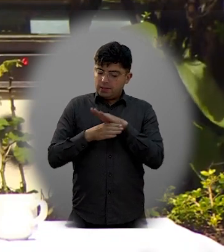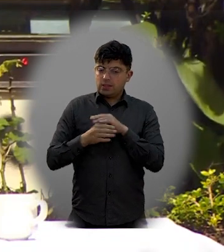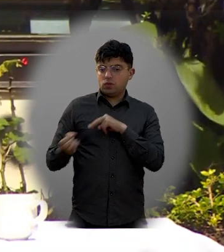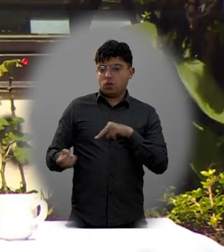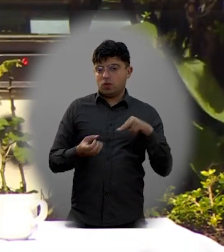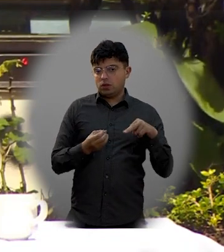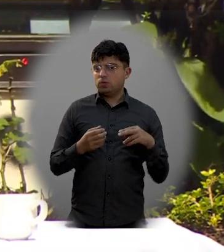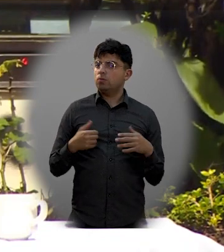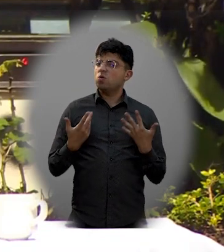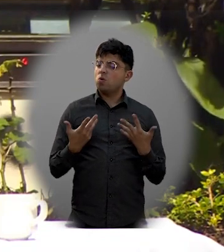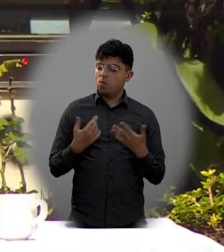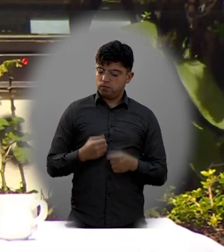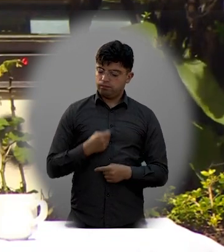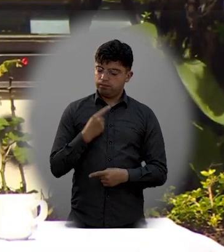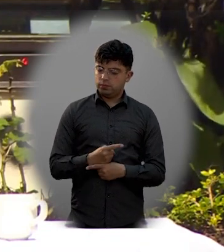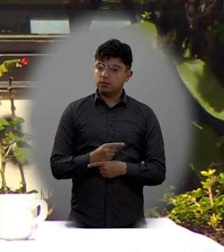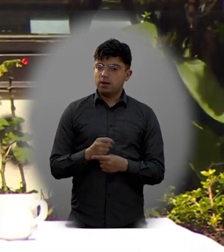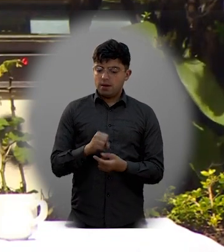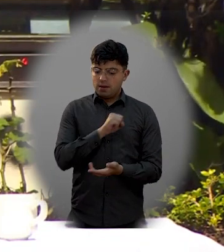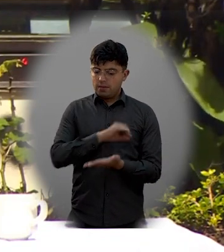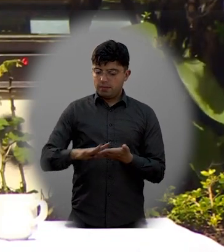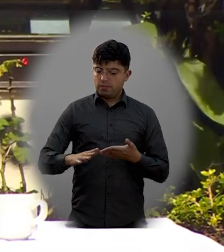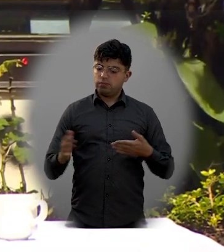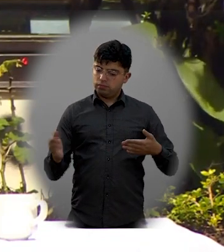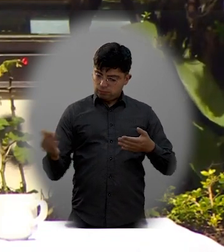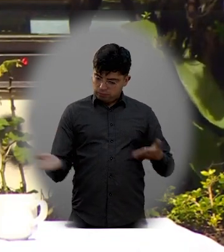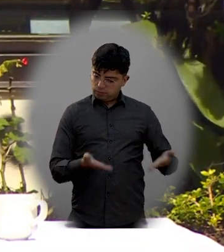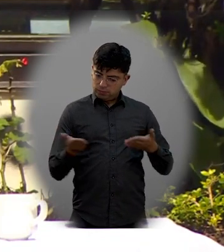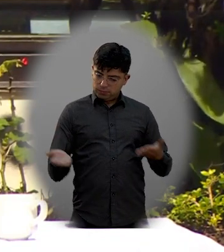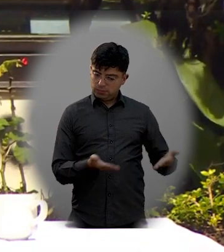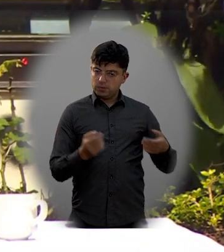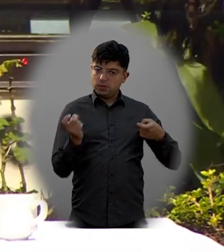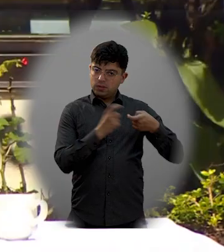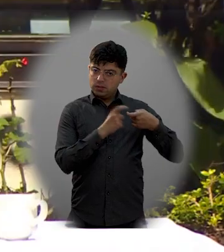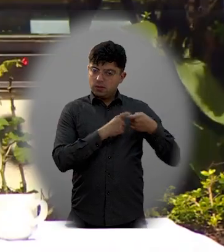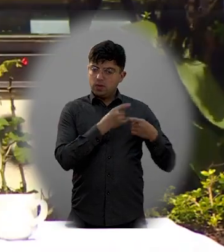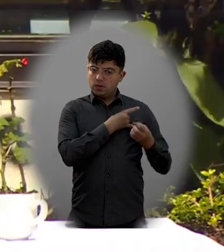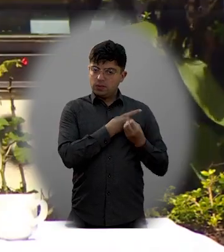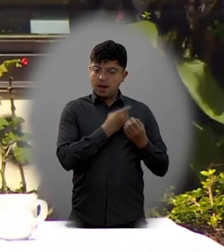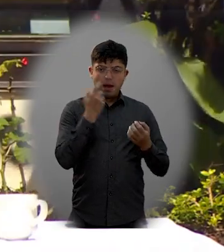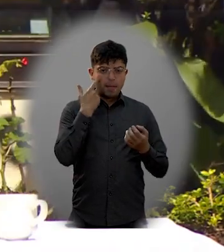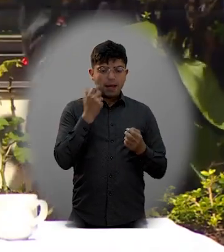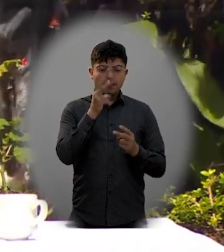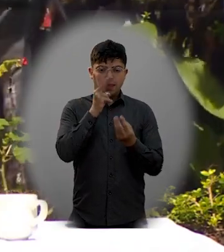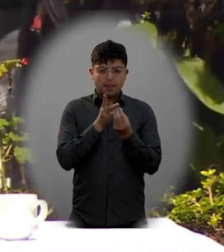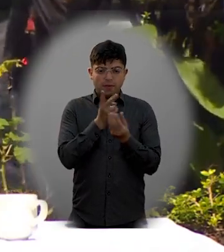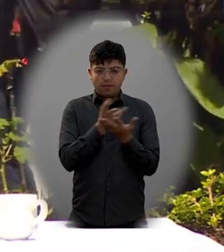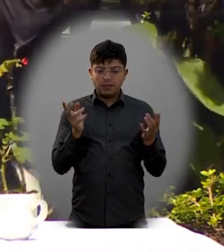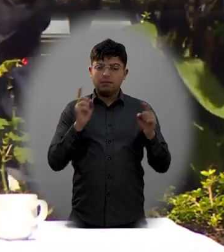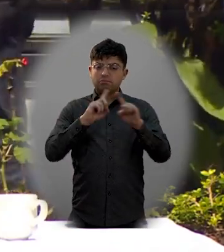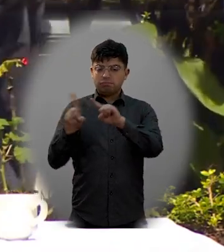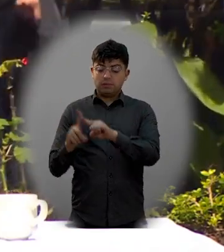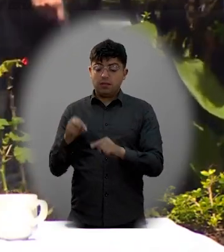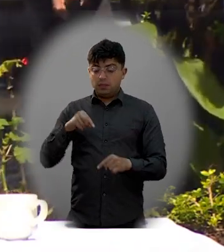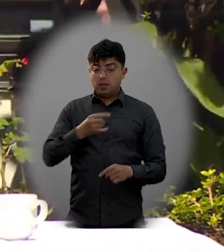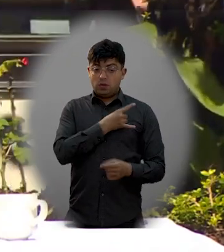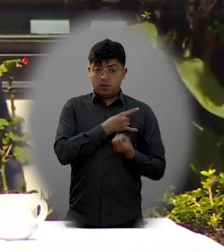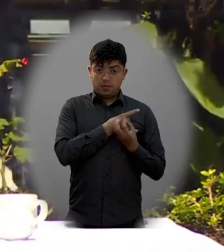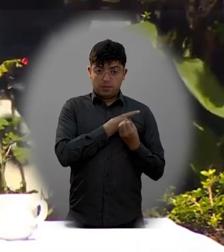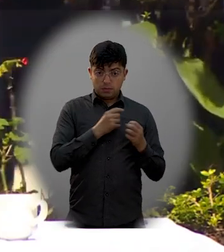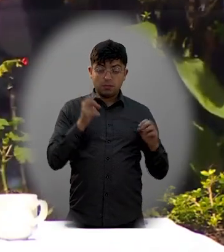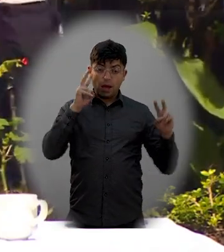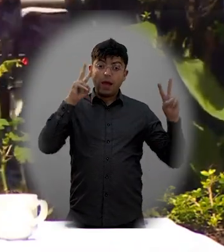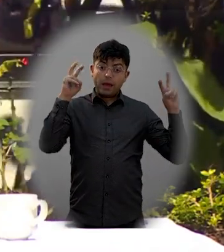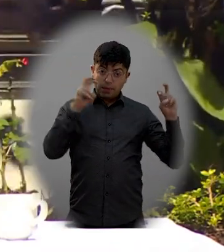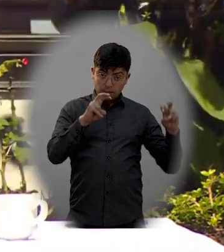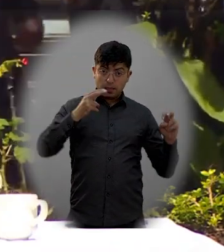educación. ¿Cómo garantizamos becas para que esta universidad sea más diversa y plural? Porque esta universidad